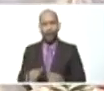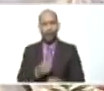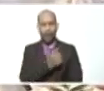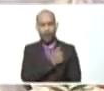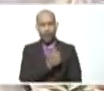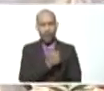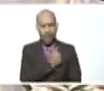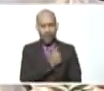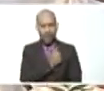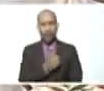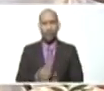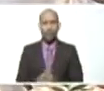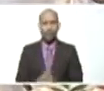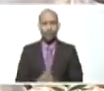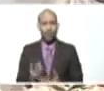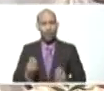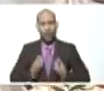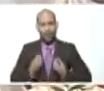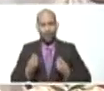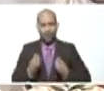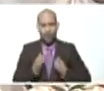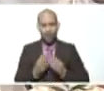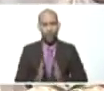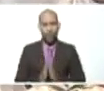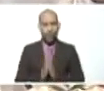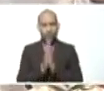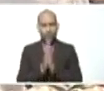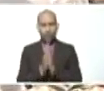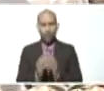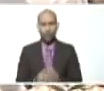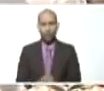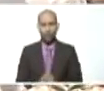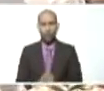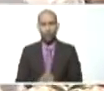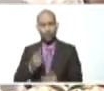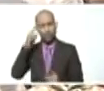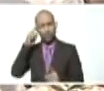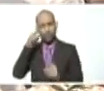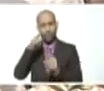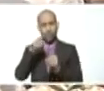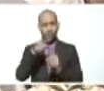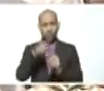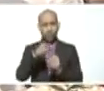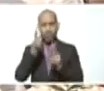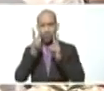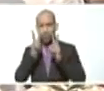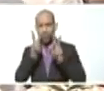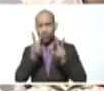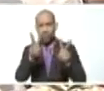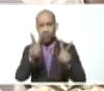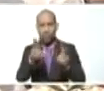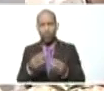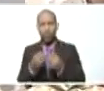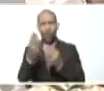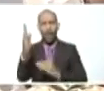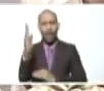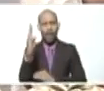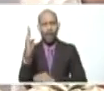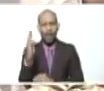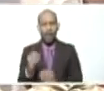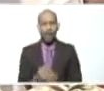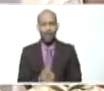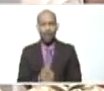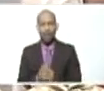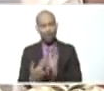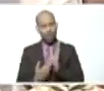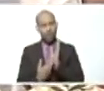el sacrificio vivo y santo. Dirige tu mirada sobre la ofrenda de tu Iglesia y